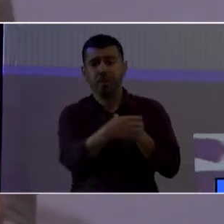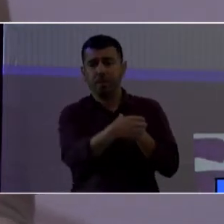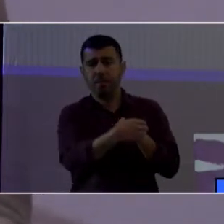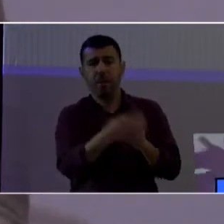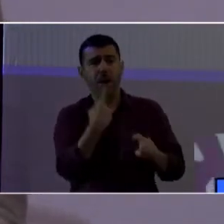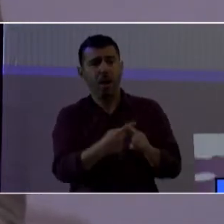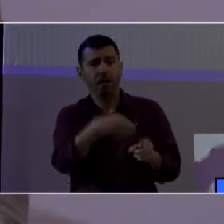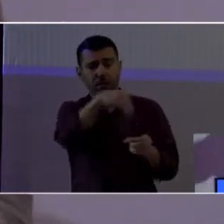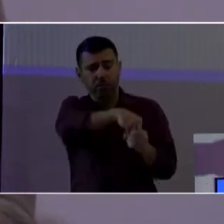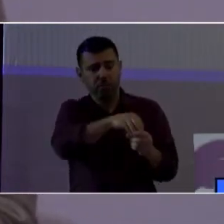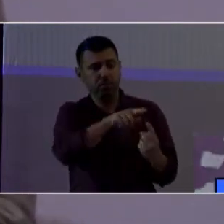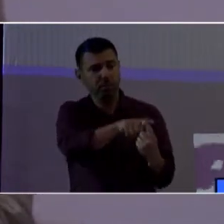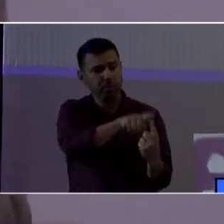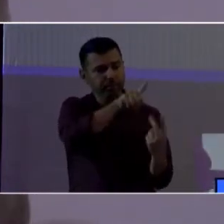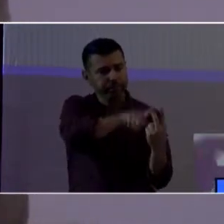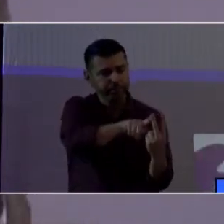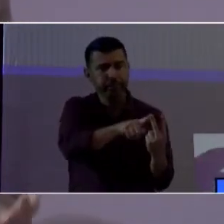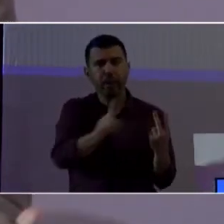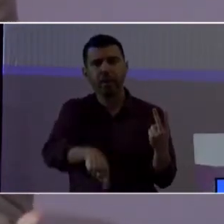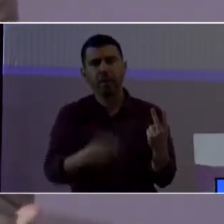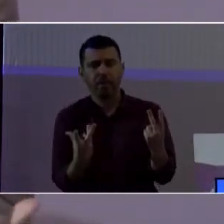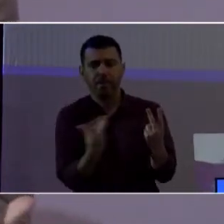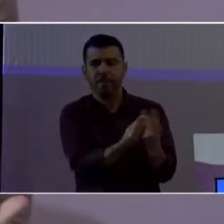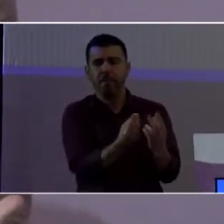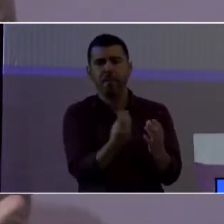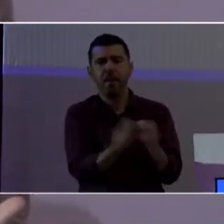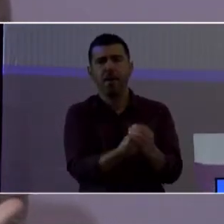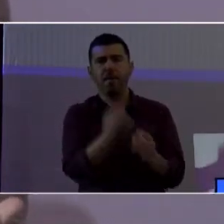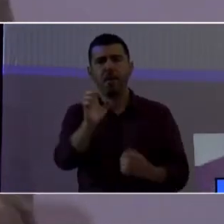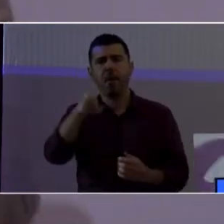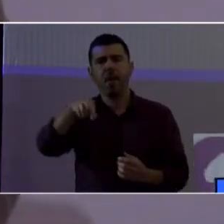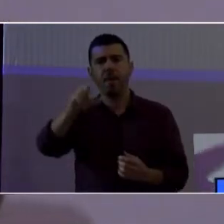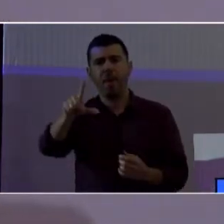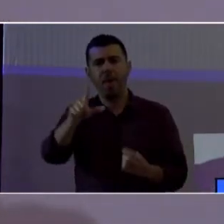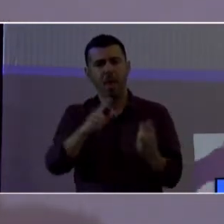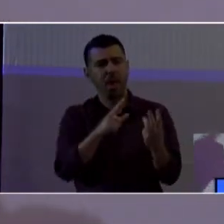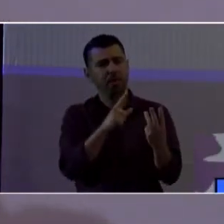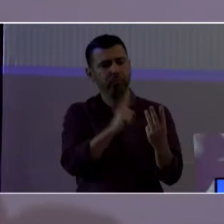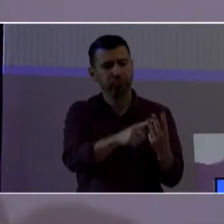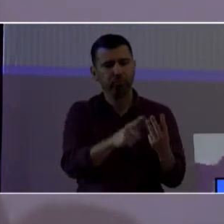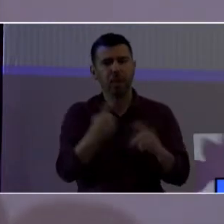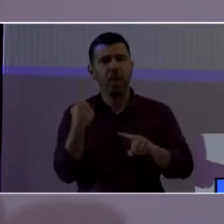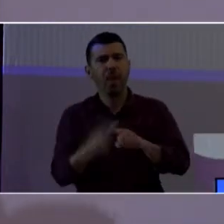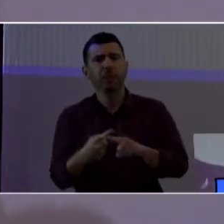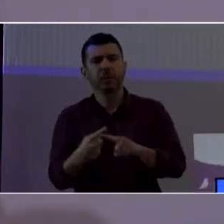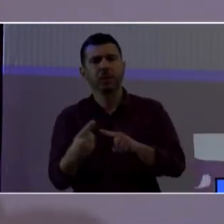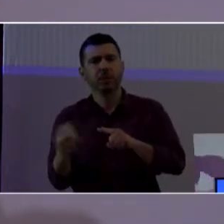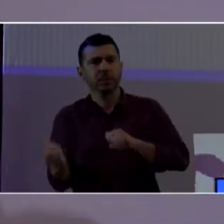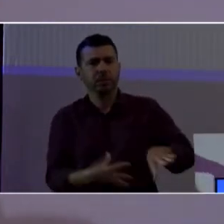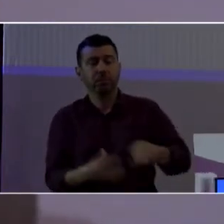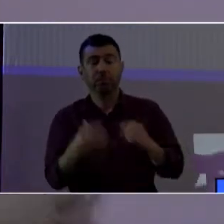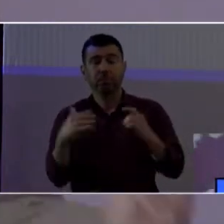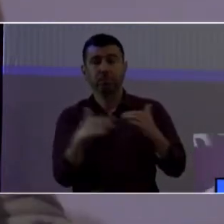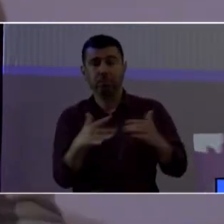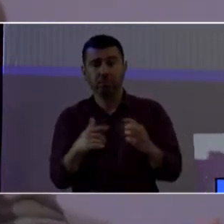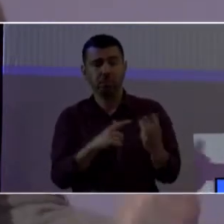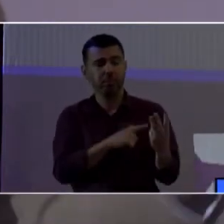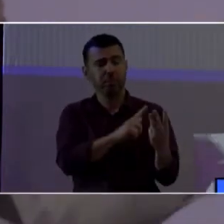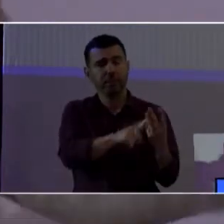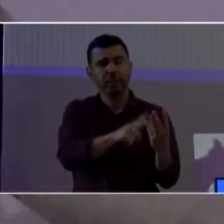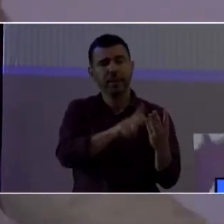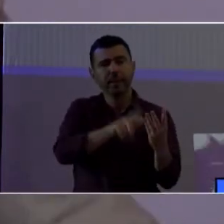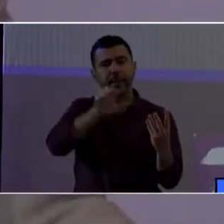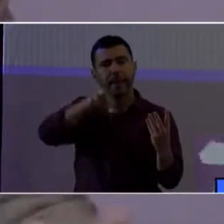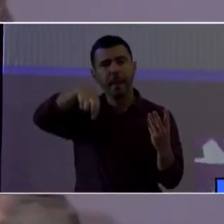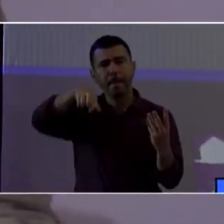autodefensa, un miembro del EPL desmovilizado y un miembro del EPL que se quedó en las